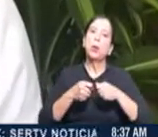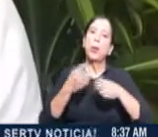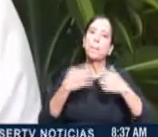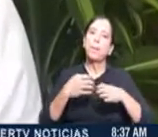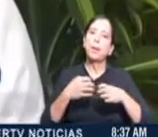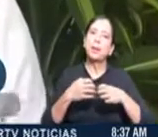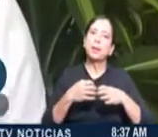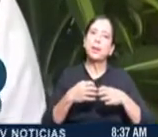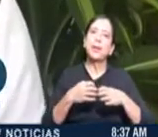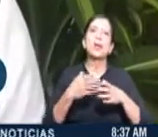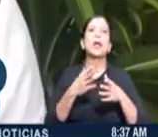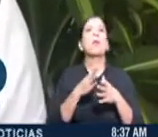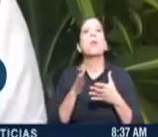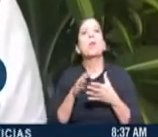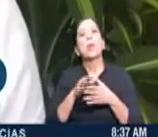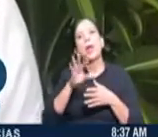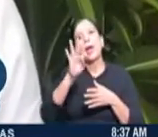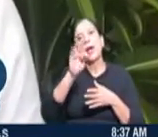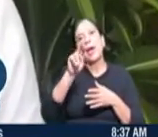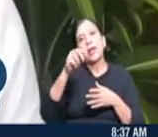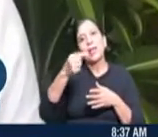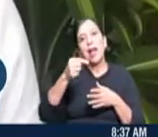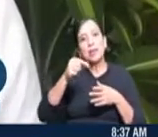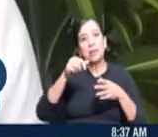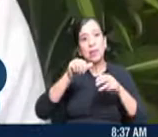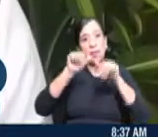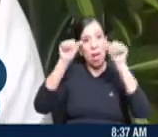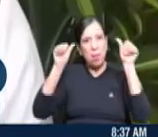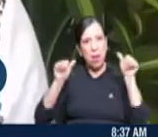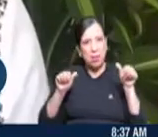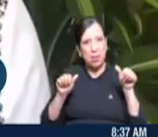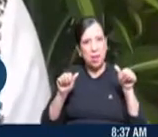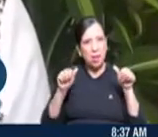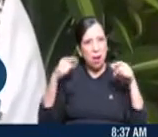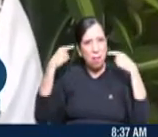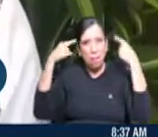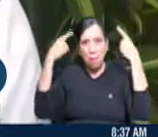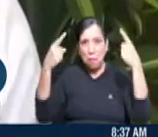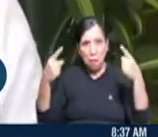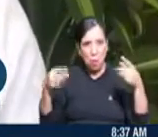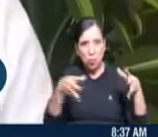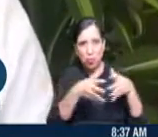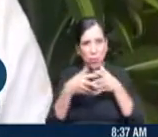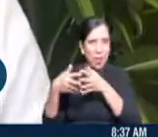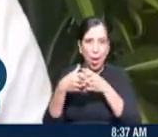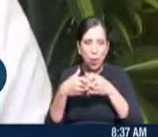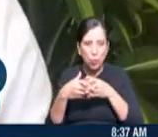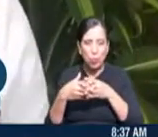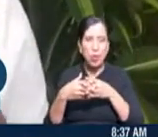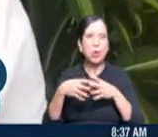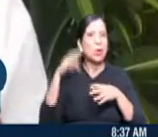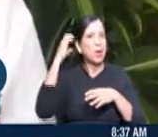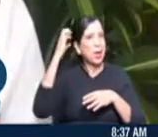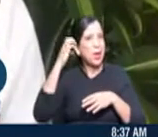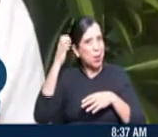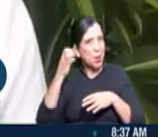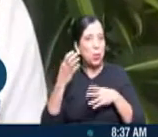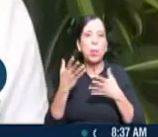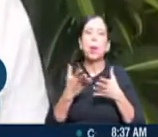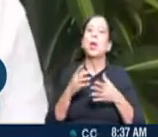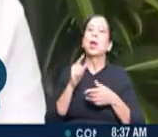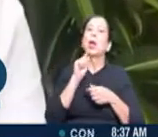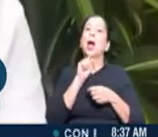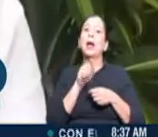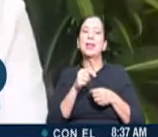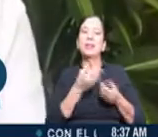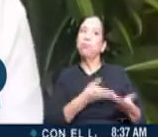el Target, el Walmart y unos mercados en los Estados en Europa, quienes han identificado